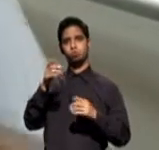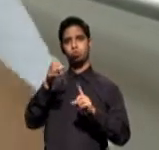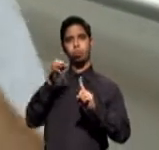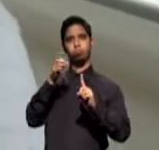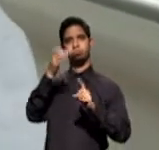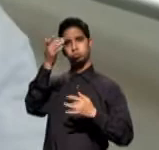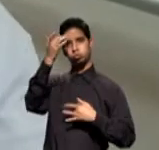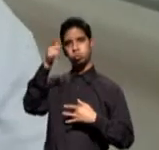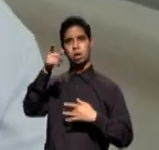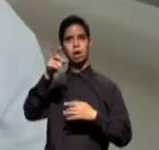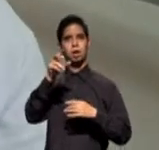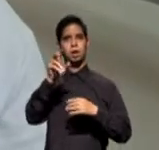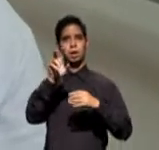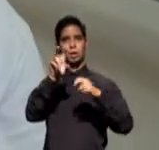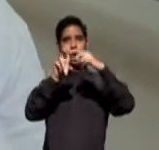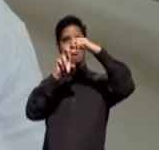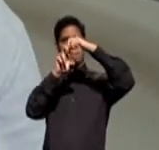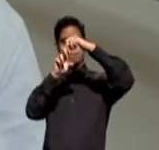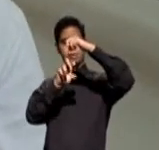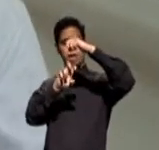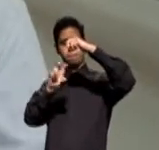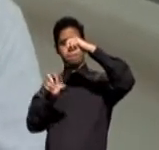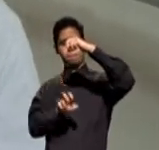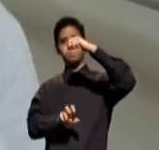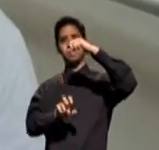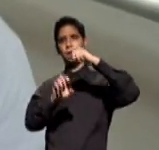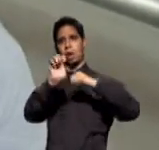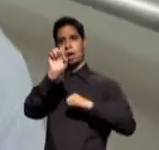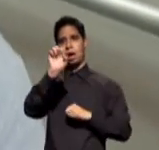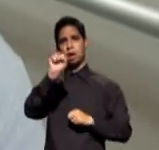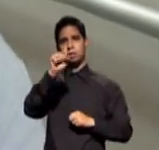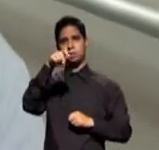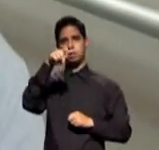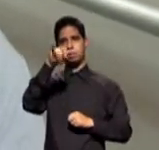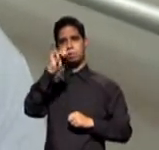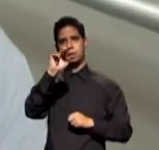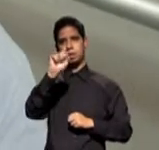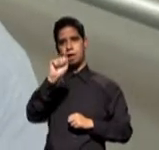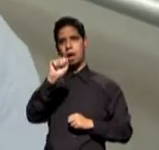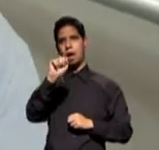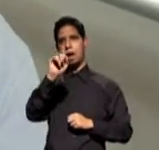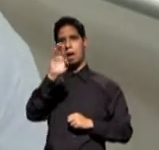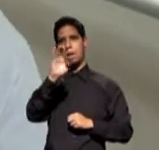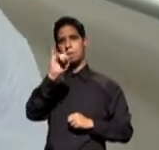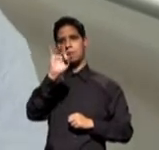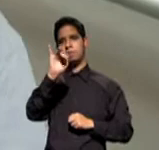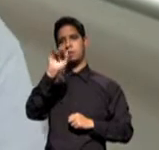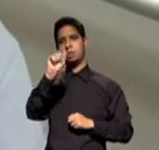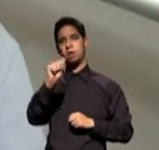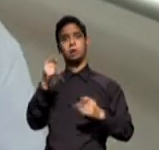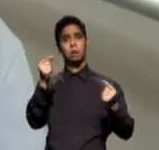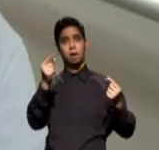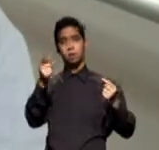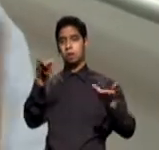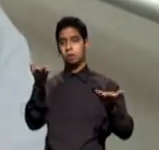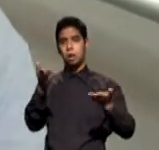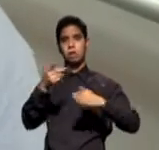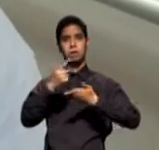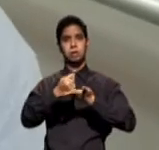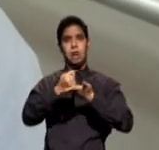eso es una malformación en la columna vertebral. Y entonces con las terapia física, terapia ocupacional,